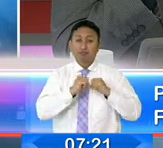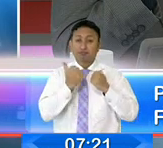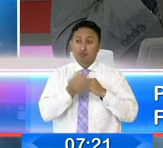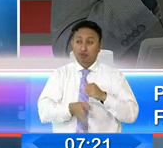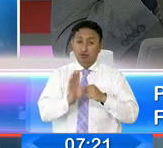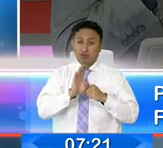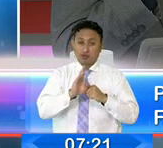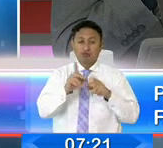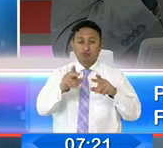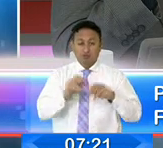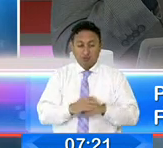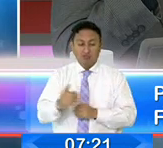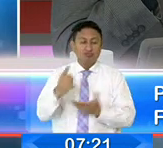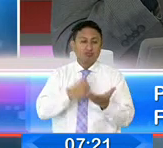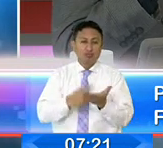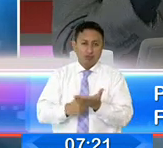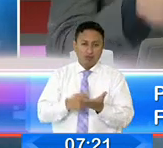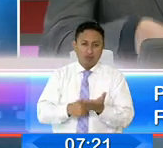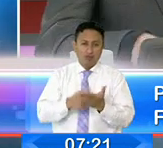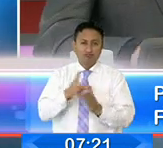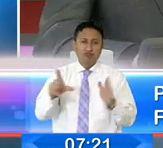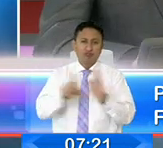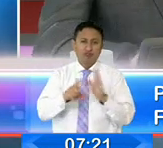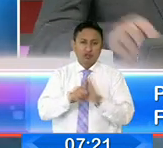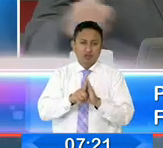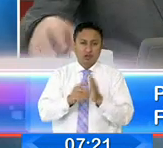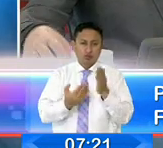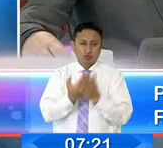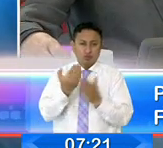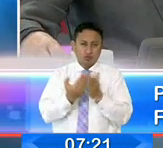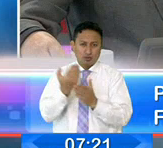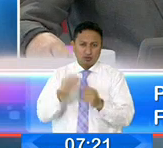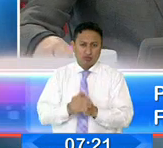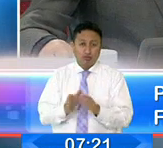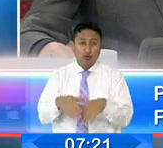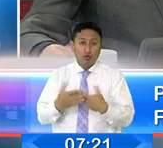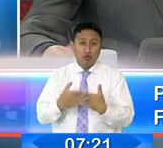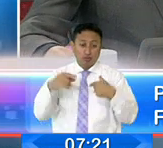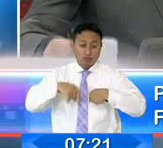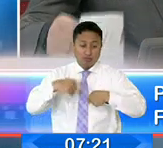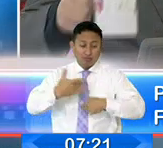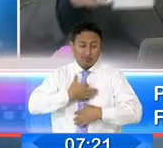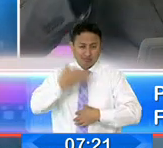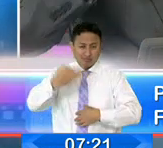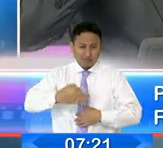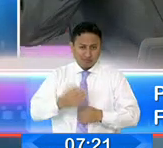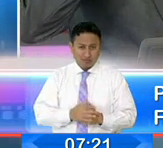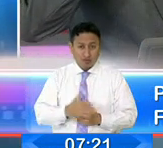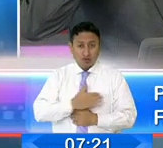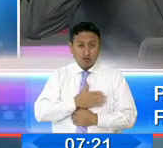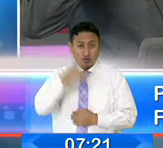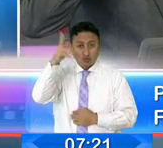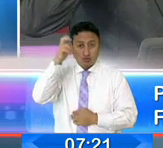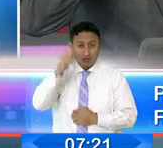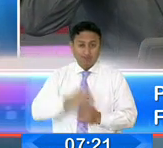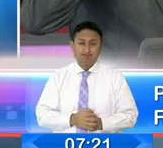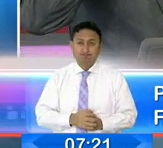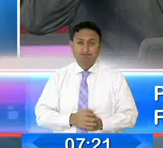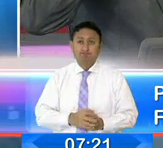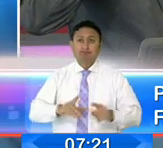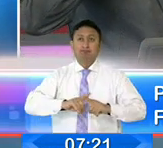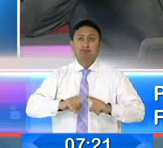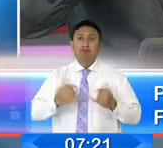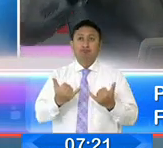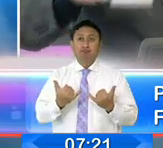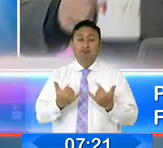Nacional, debatiendo, construyendo leyes, Roberto, en base a nuestras convicciones, en base a nuestros ideales. Pero en este momento